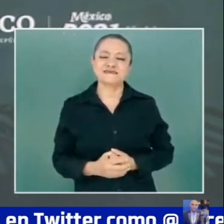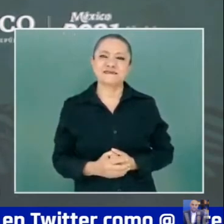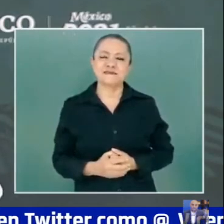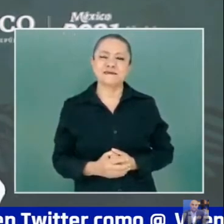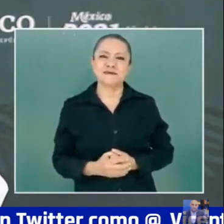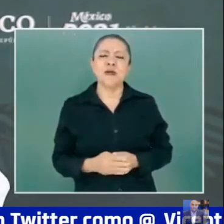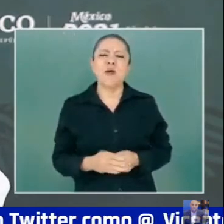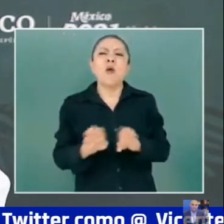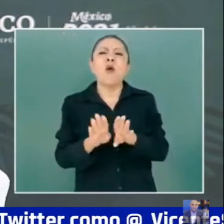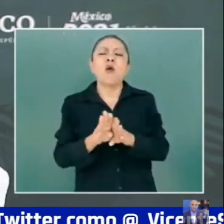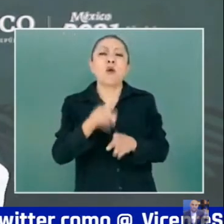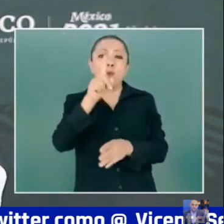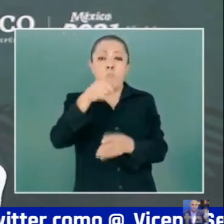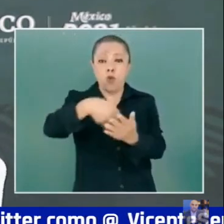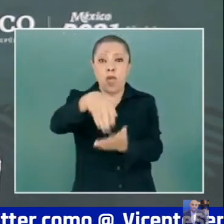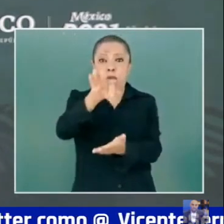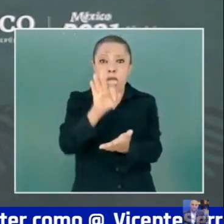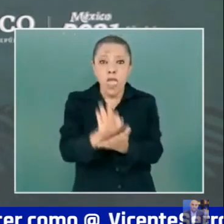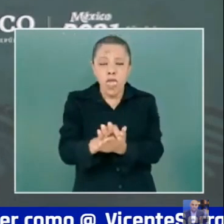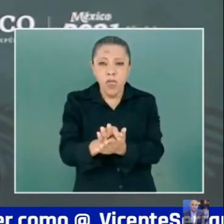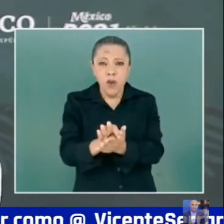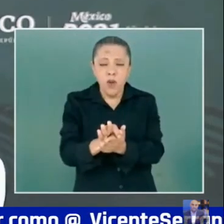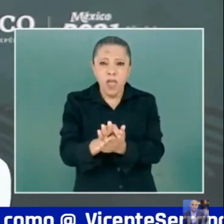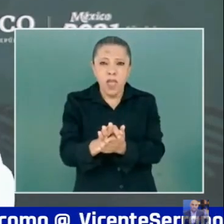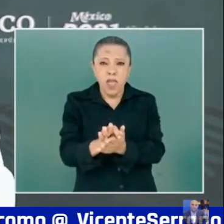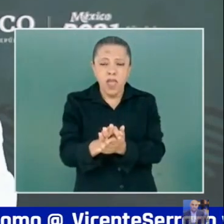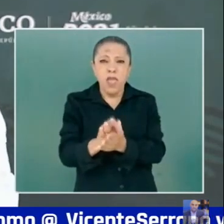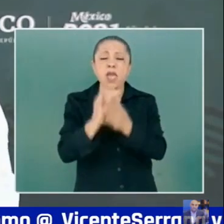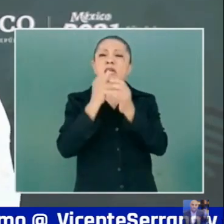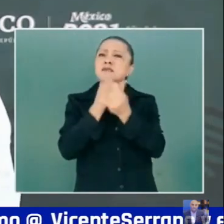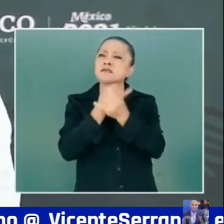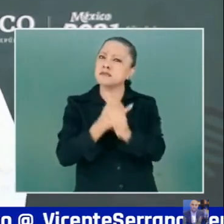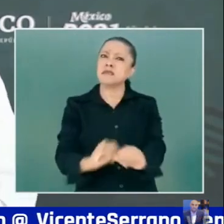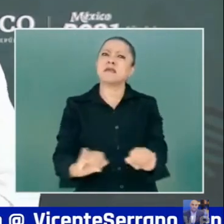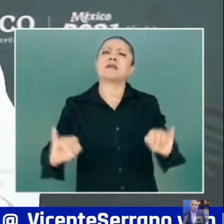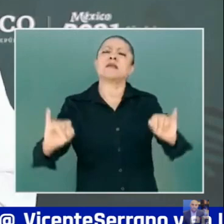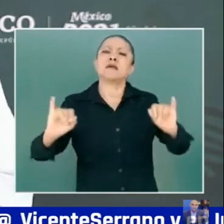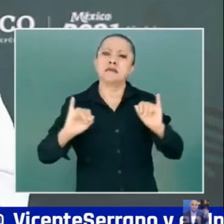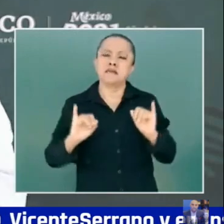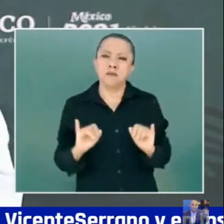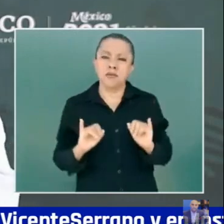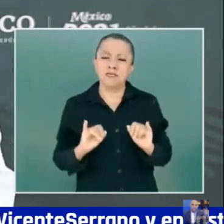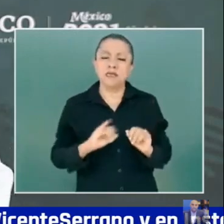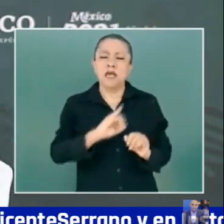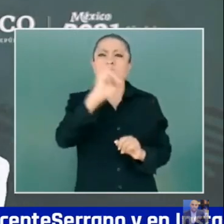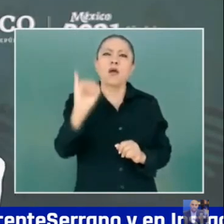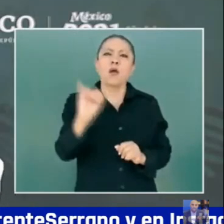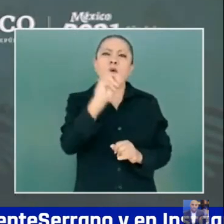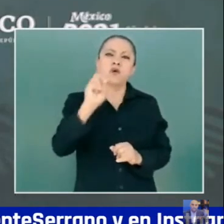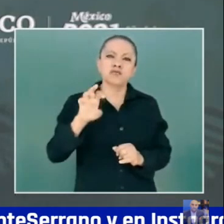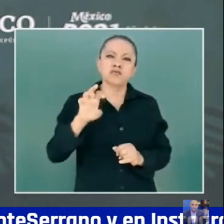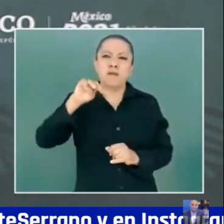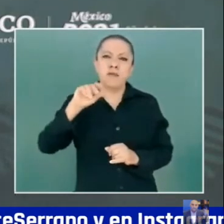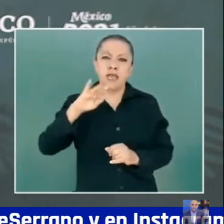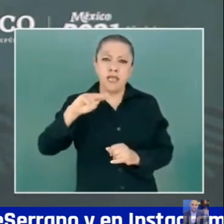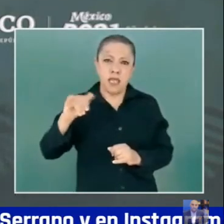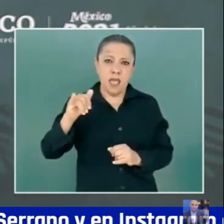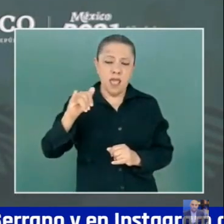Como uno de los héroes de la independencia, José María Morelos